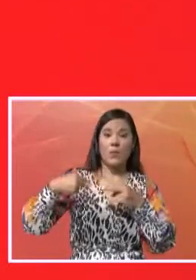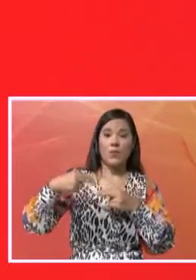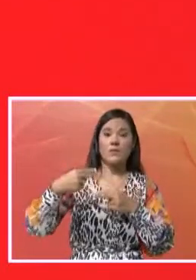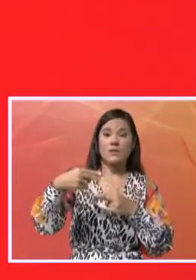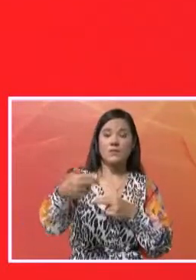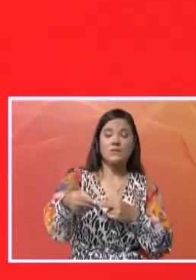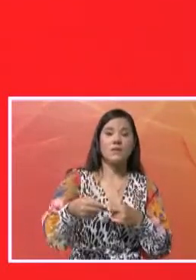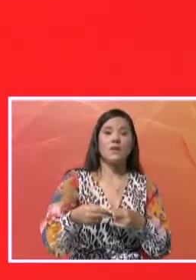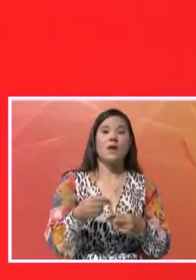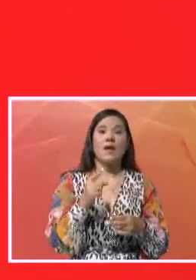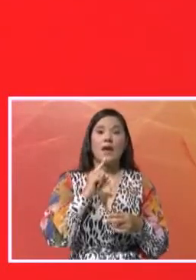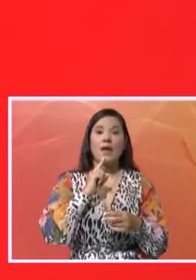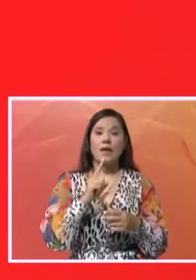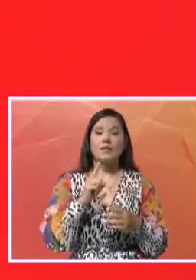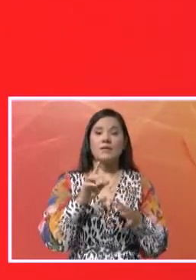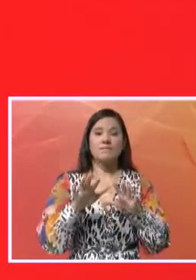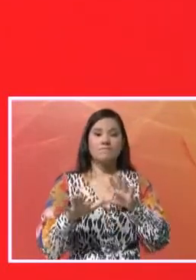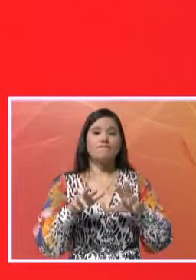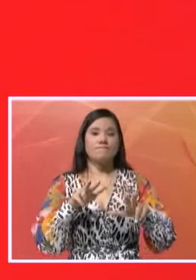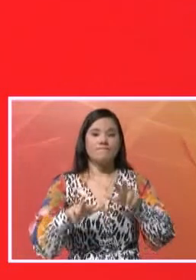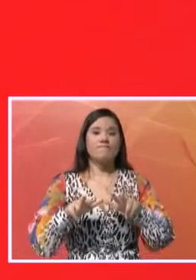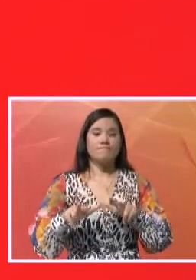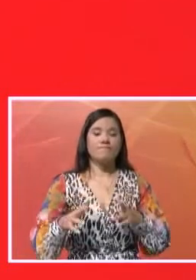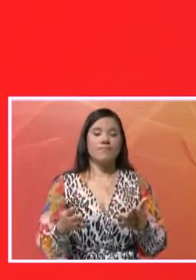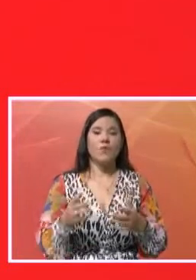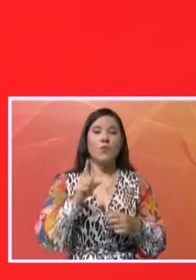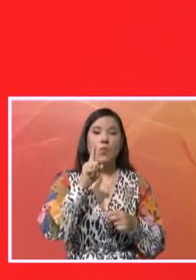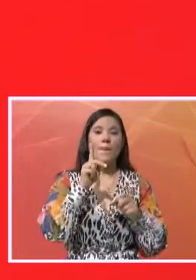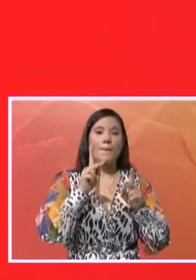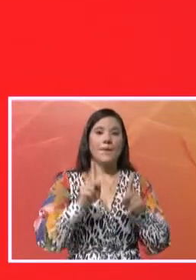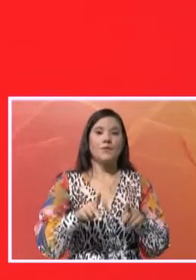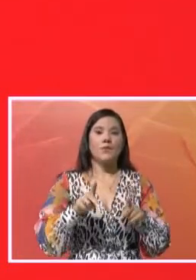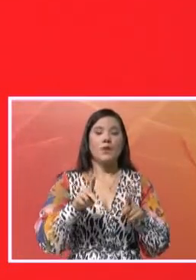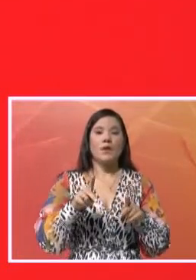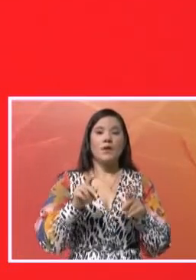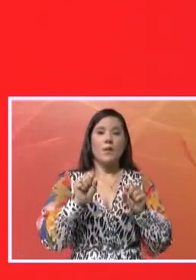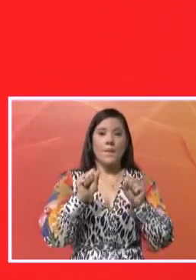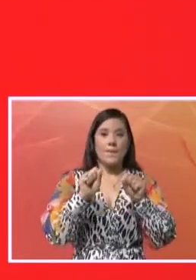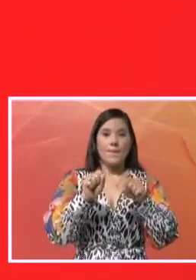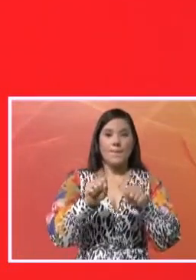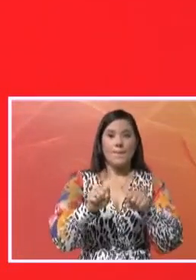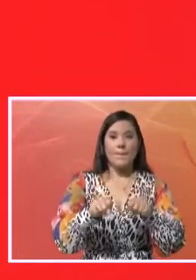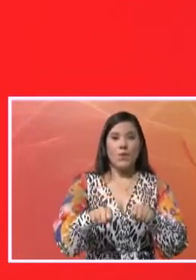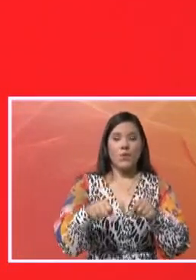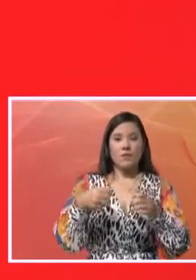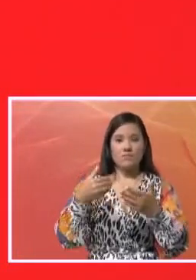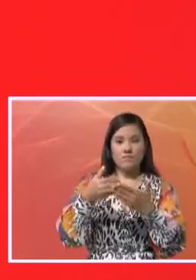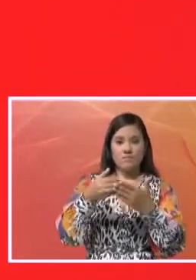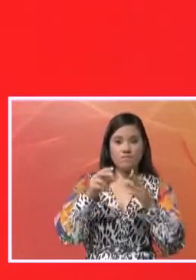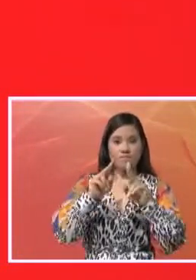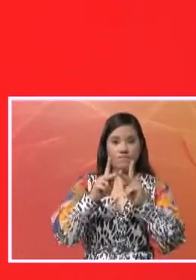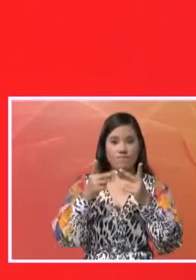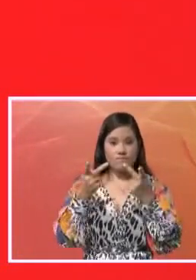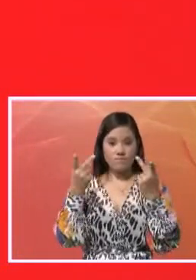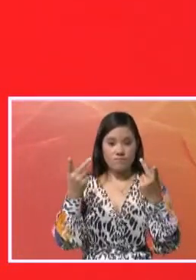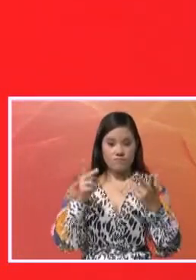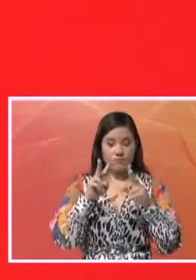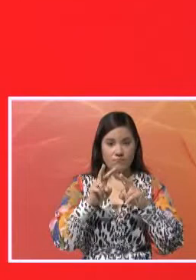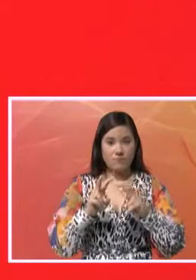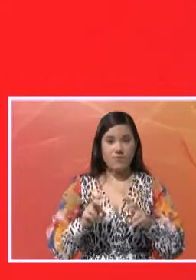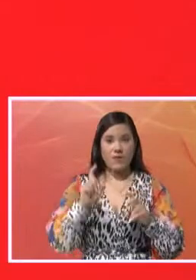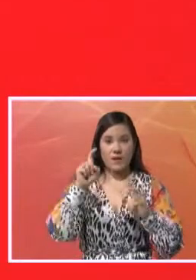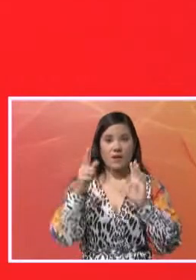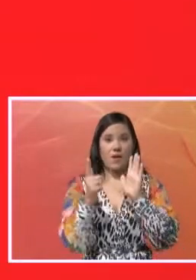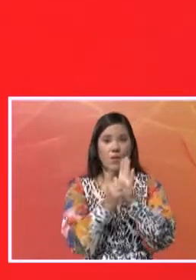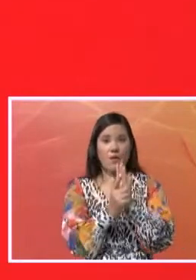es oneroso claro sea una persona para poder encausar sus expedientes muchas veces tener que contratar un abogado